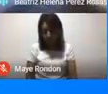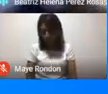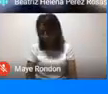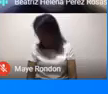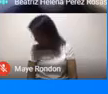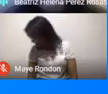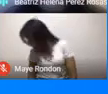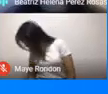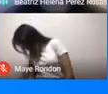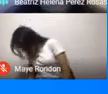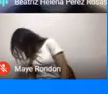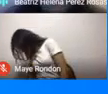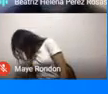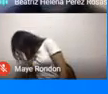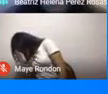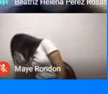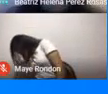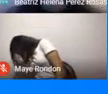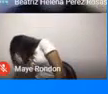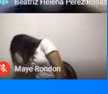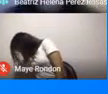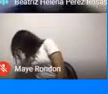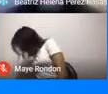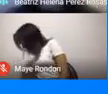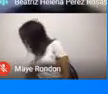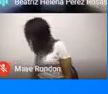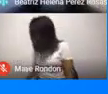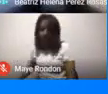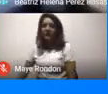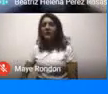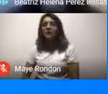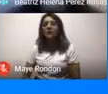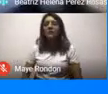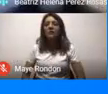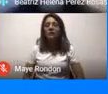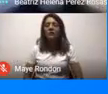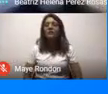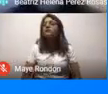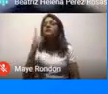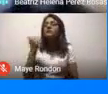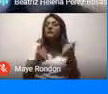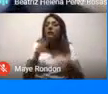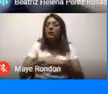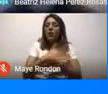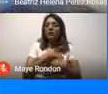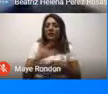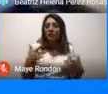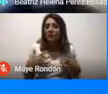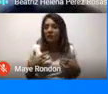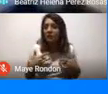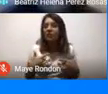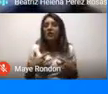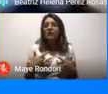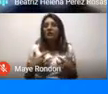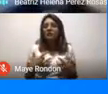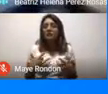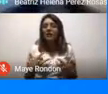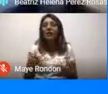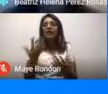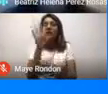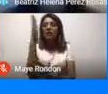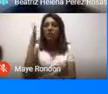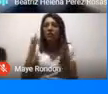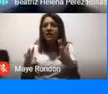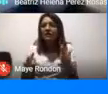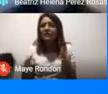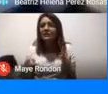Y definitivamente unos turistas más conscientes del cuidado de la salud, del bienestar, de la naturaleza, de